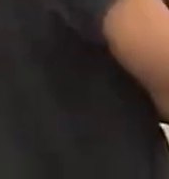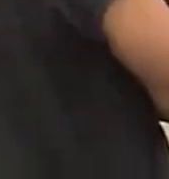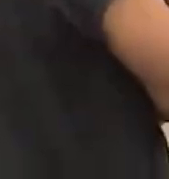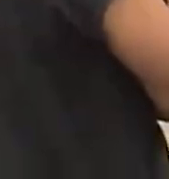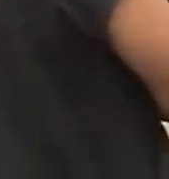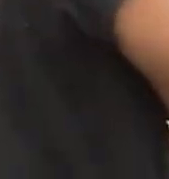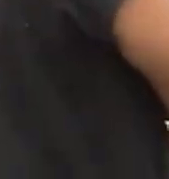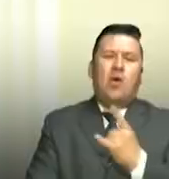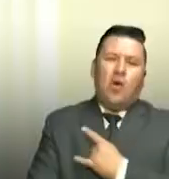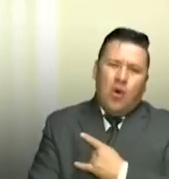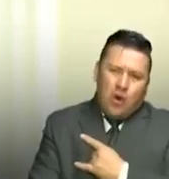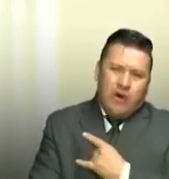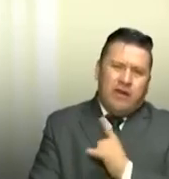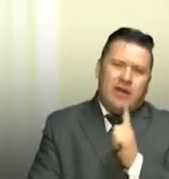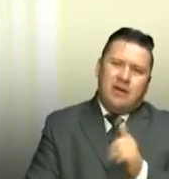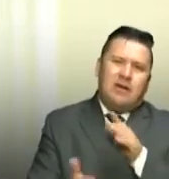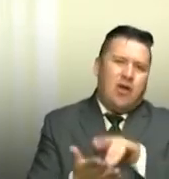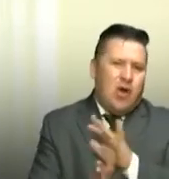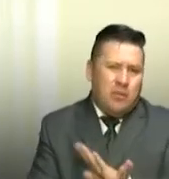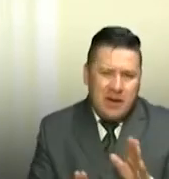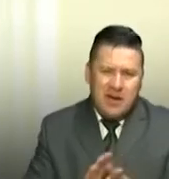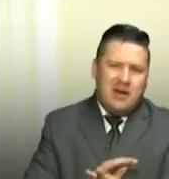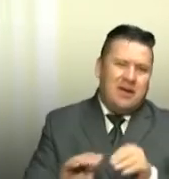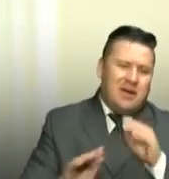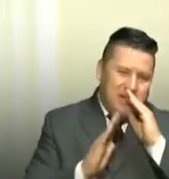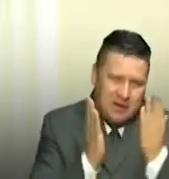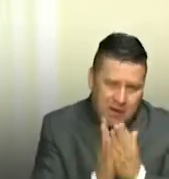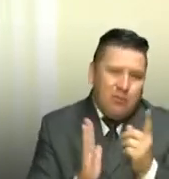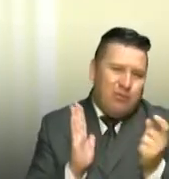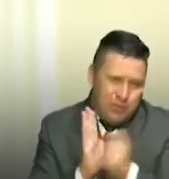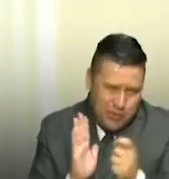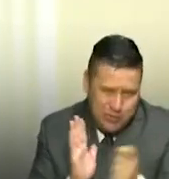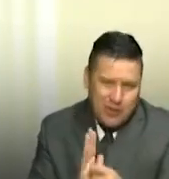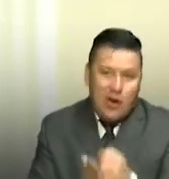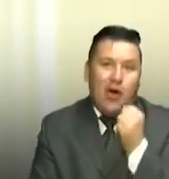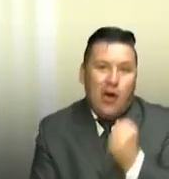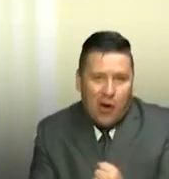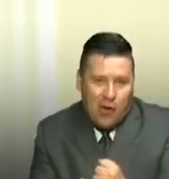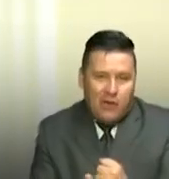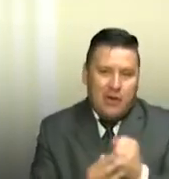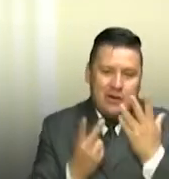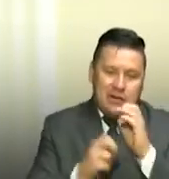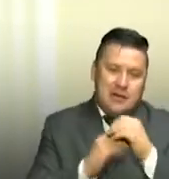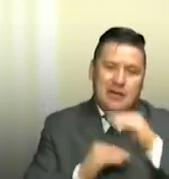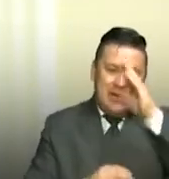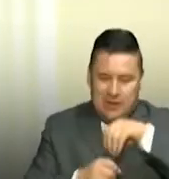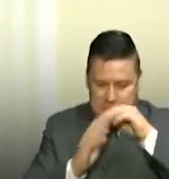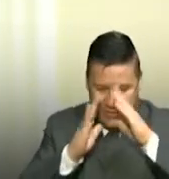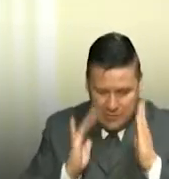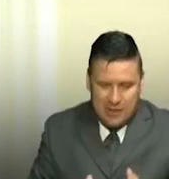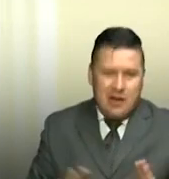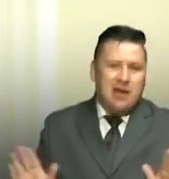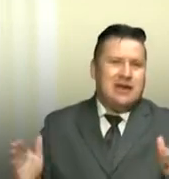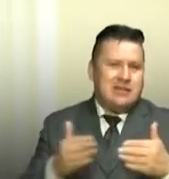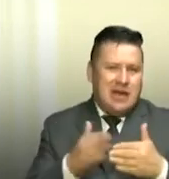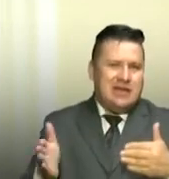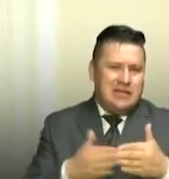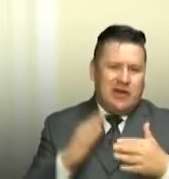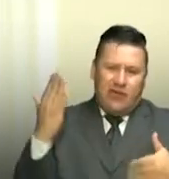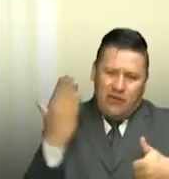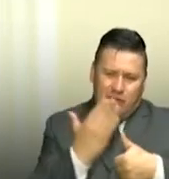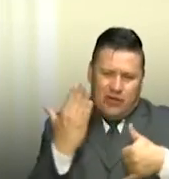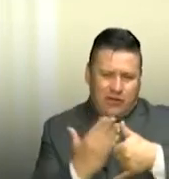hasta el 31 de mayo. El mandatario señaló que las medidas tomadas fueron positivas, ya que por el comportamiento del virus e información de salud